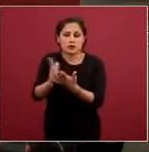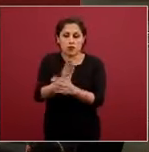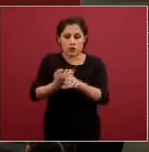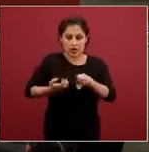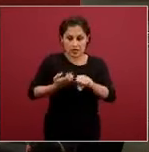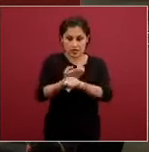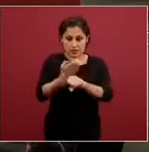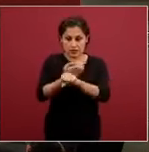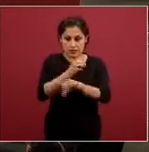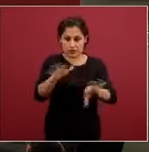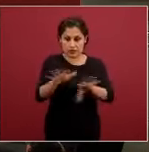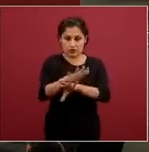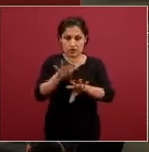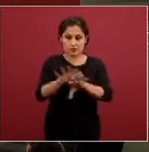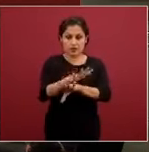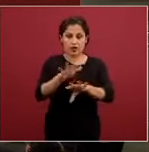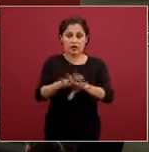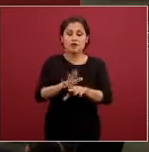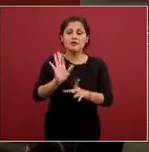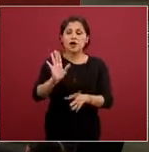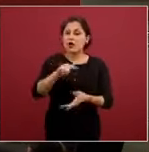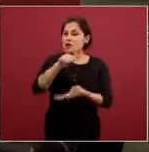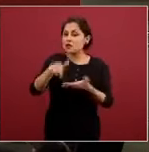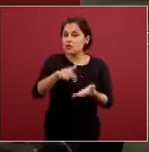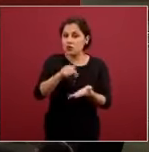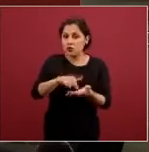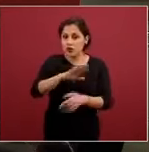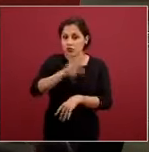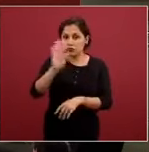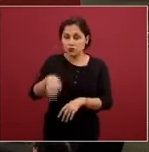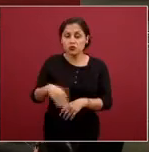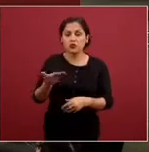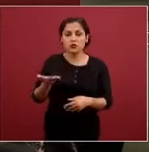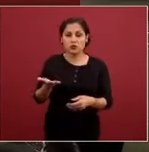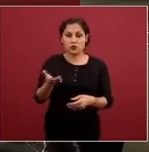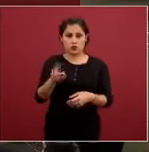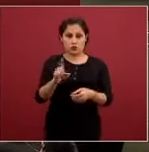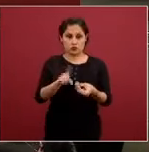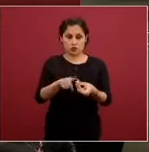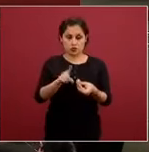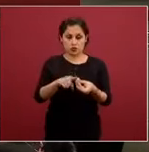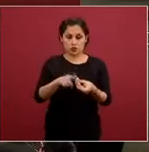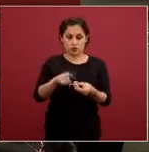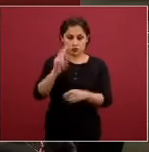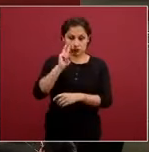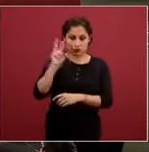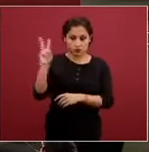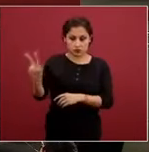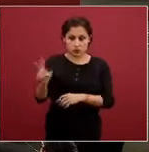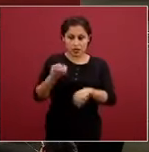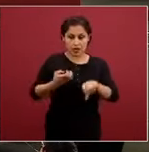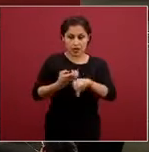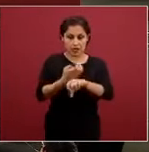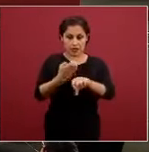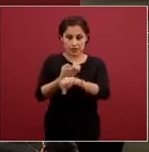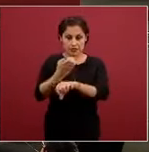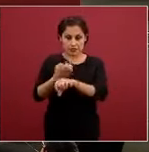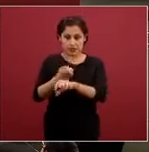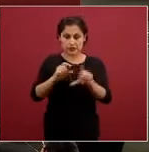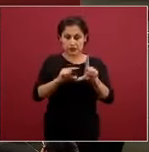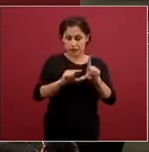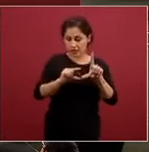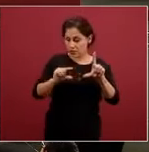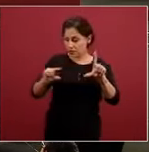ocurrió la defunción. Y ahí también entonces podemos notar en su momento cuáles son las entidades federativas que pudieran tener